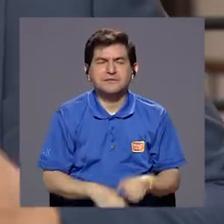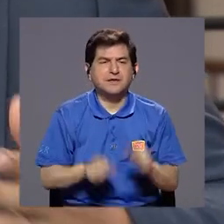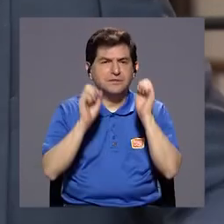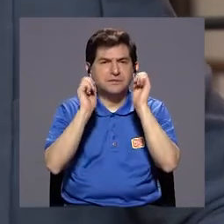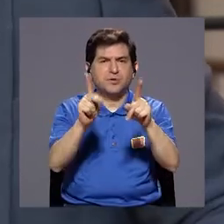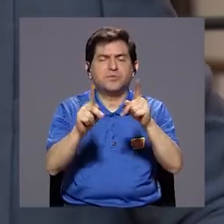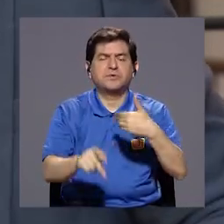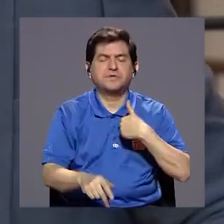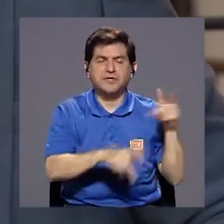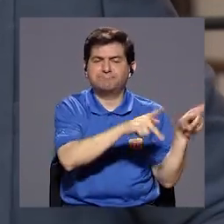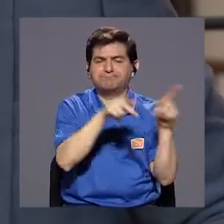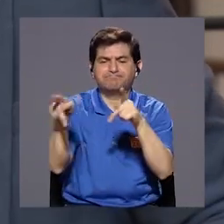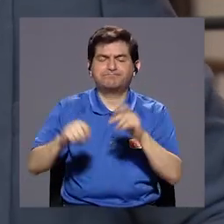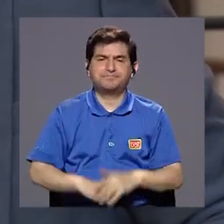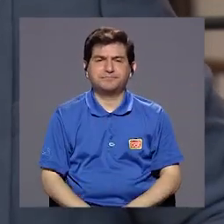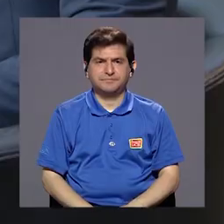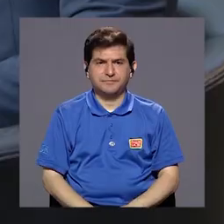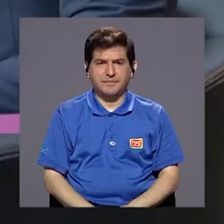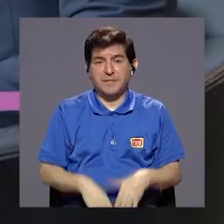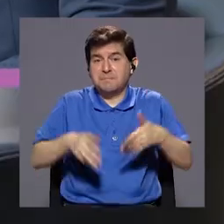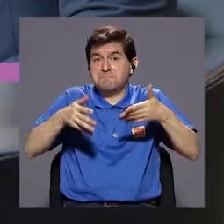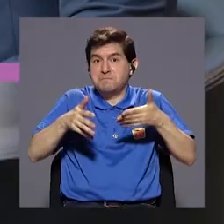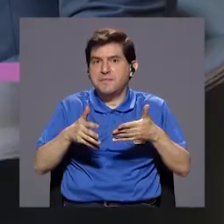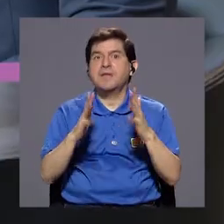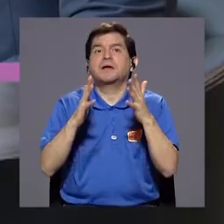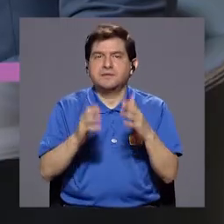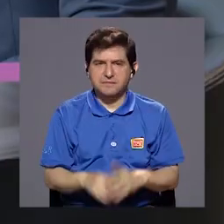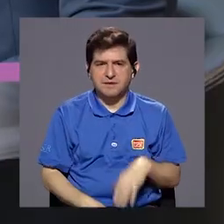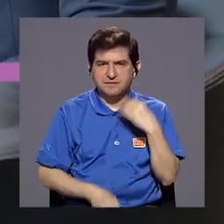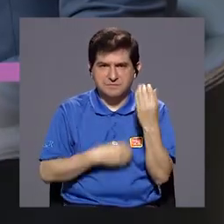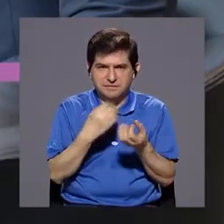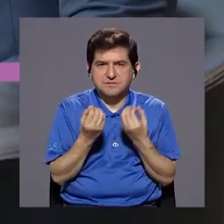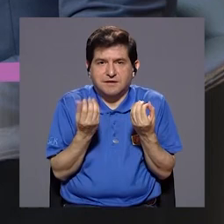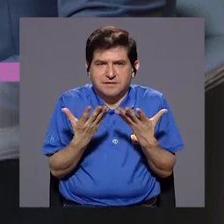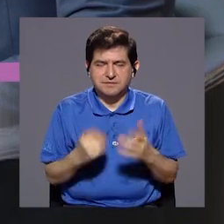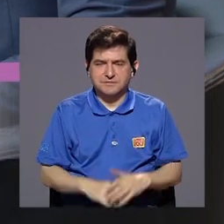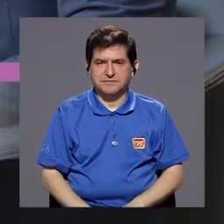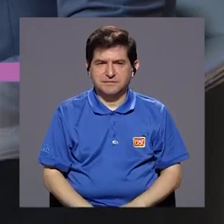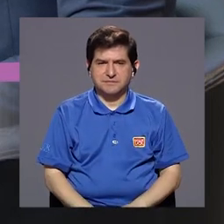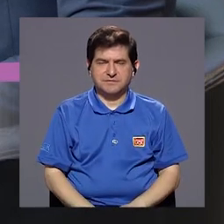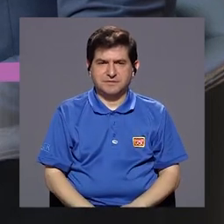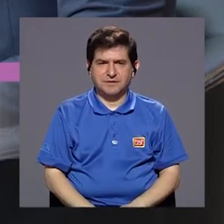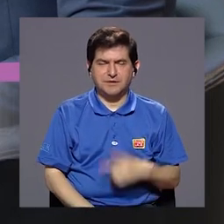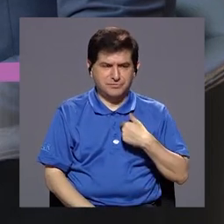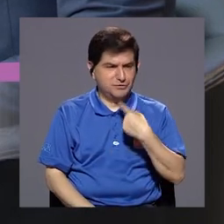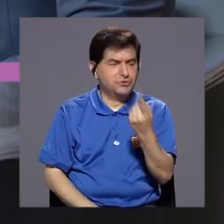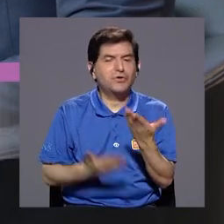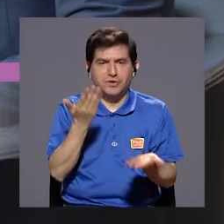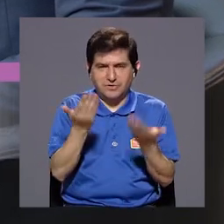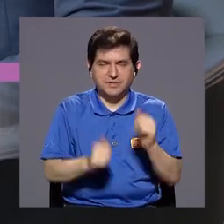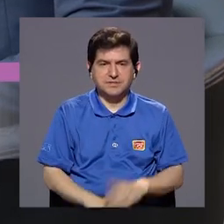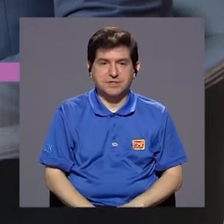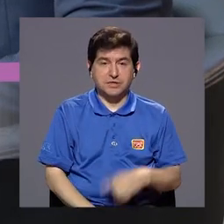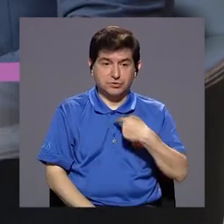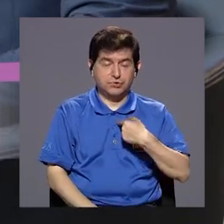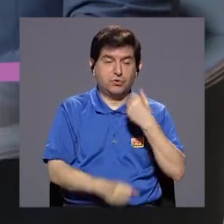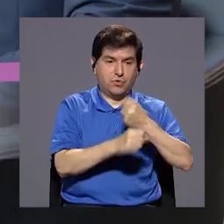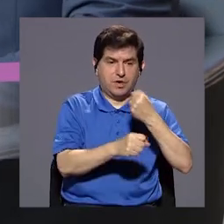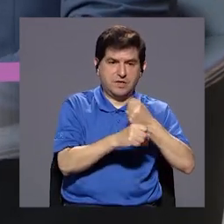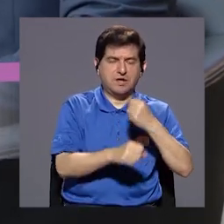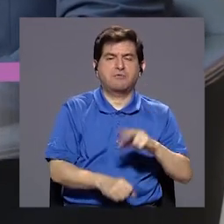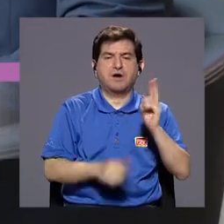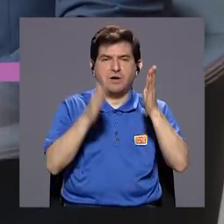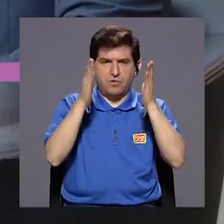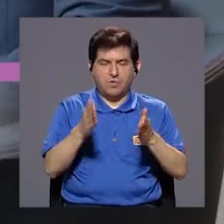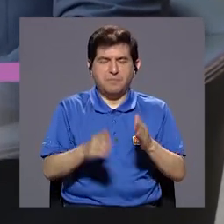de posibilidades están los pacientes. En el mientras tanto, doctor, ¿qué podemos hacer? Realmente... Me refiero, digamos, que estoy en el trabajo y